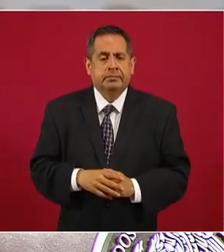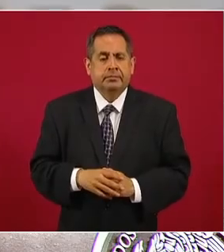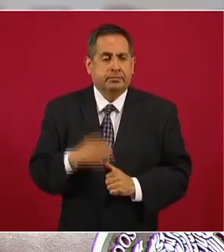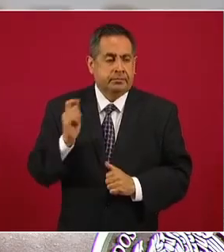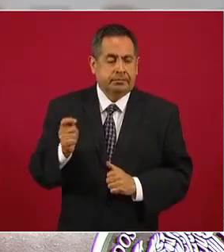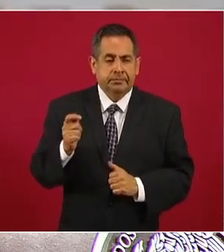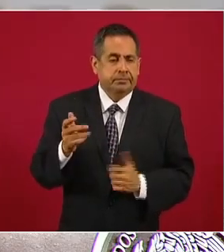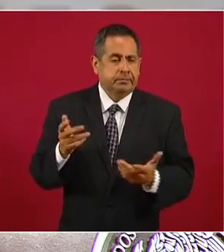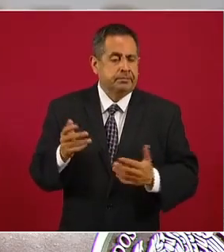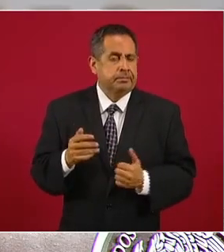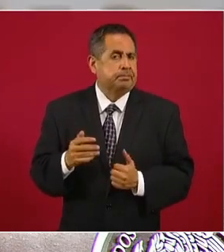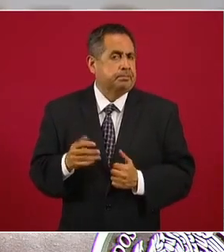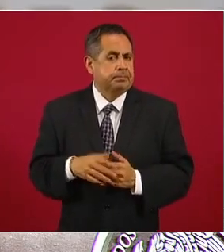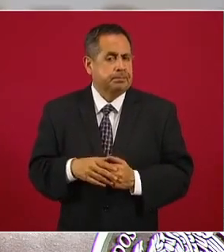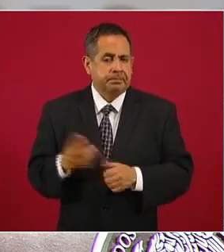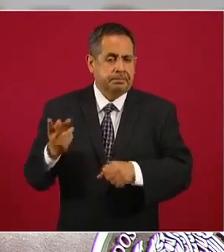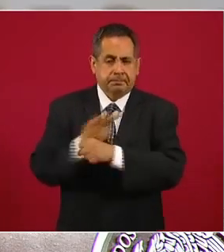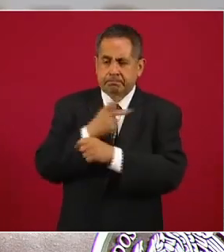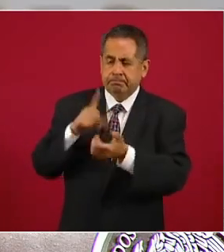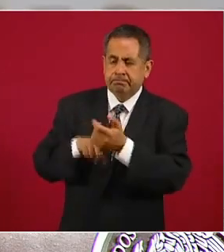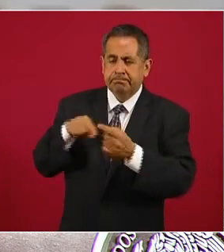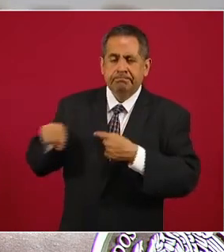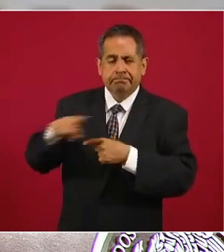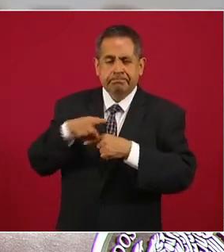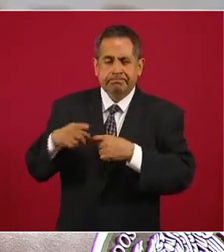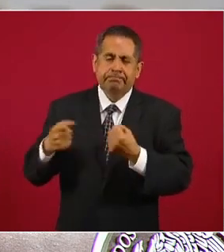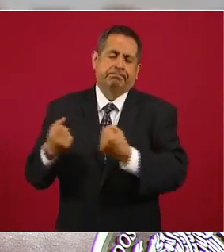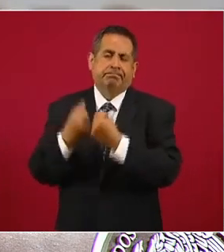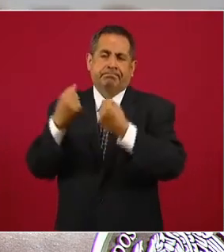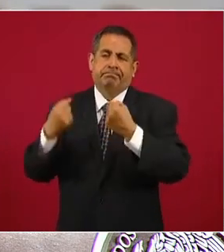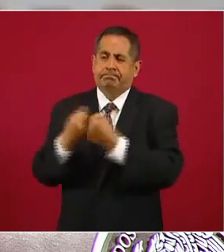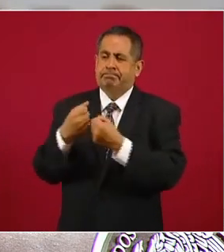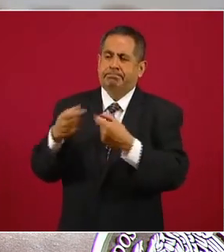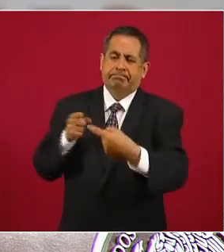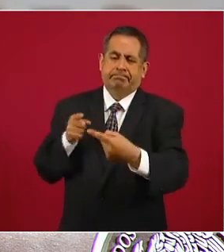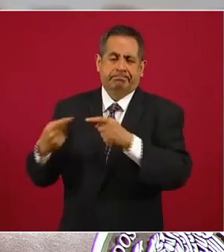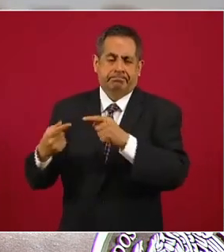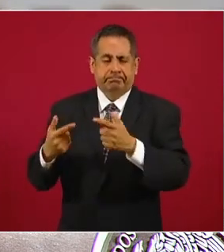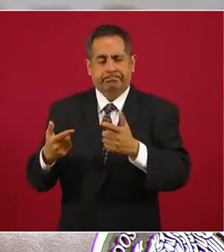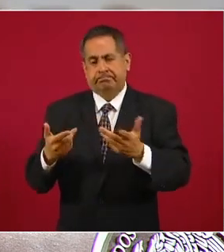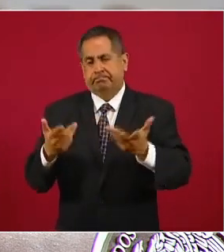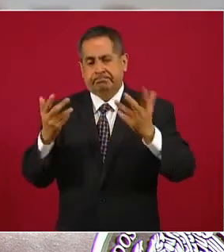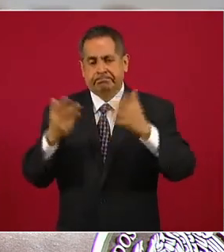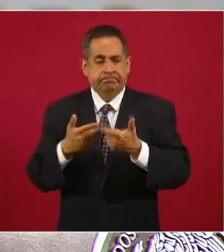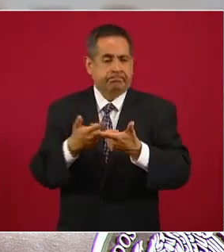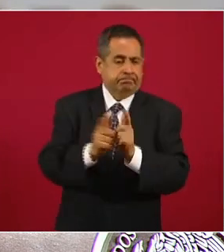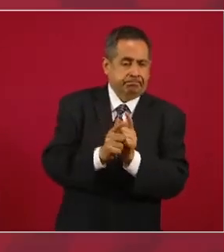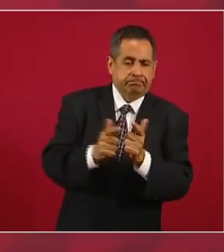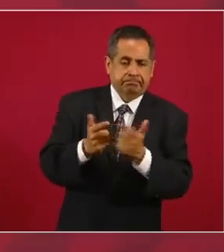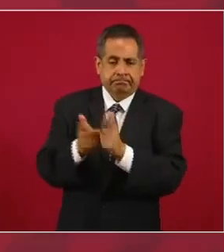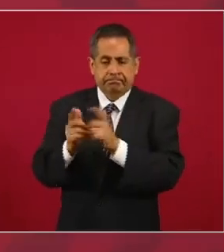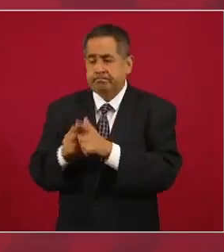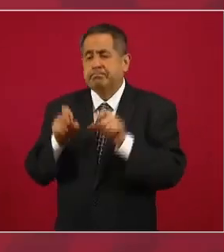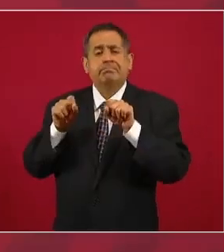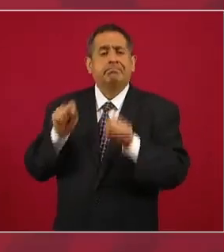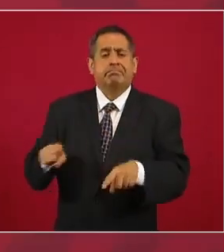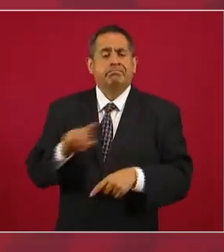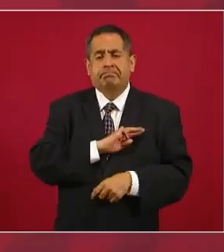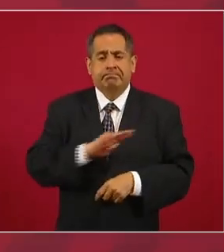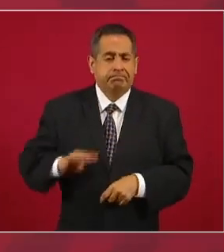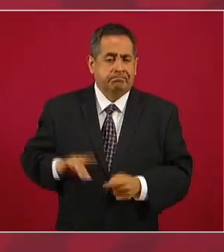¿Qué ha pasado? Pues se han enfrentado, son dos grupos del mismo